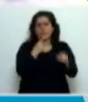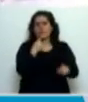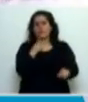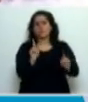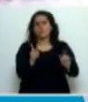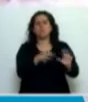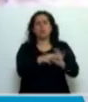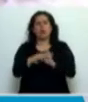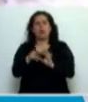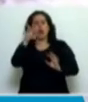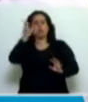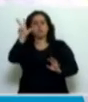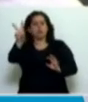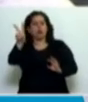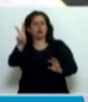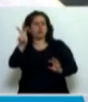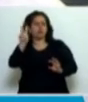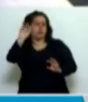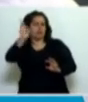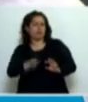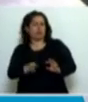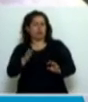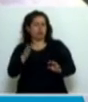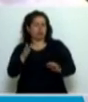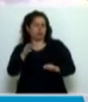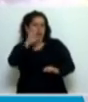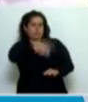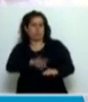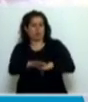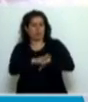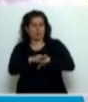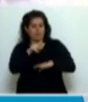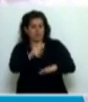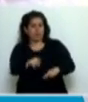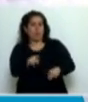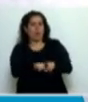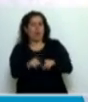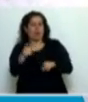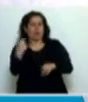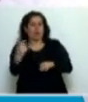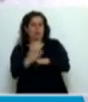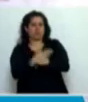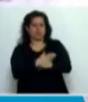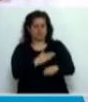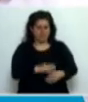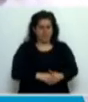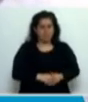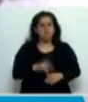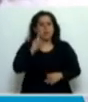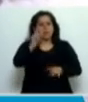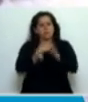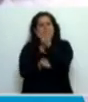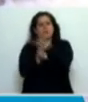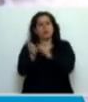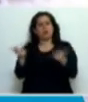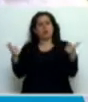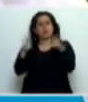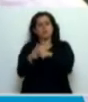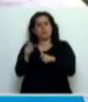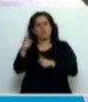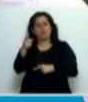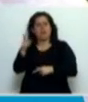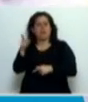al 82% móvil, en relación a la posibilidad de la jubilación anticipada. También se creó el Comité de Administración